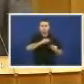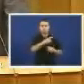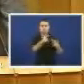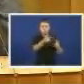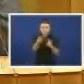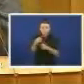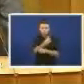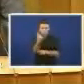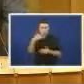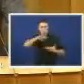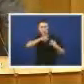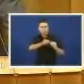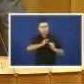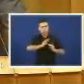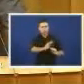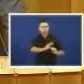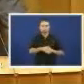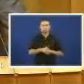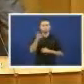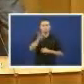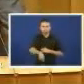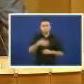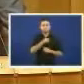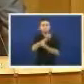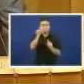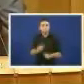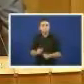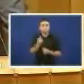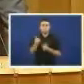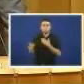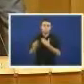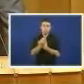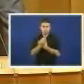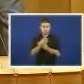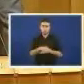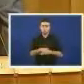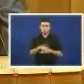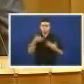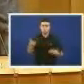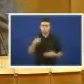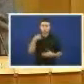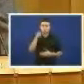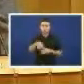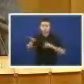que elaboración dun modelo de financiamento para o que convocarei aos grupos parlamentares nesta mesma